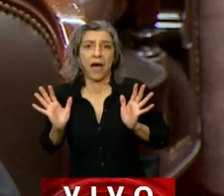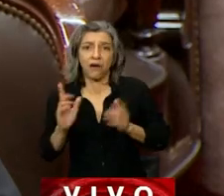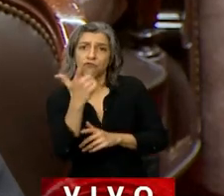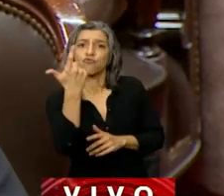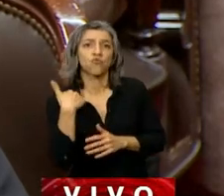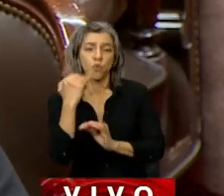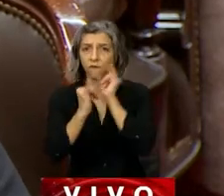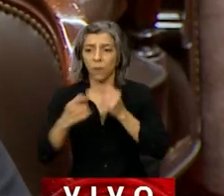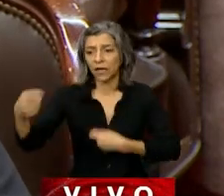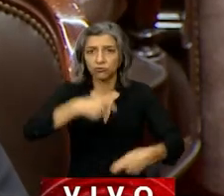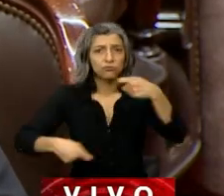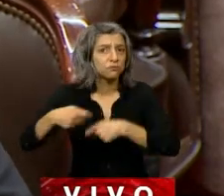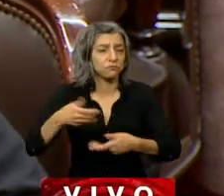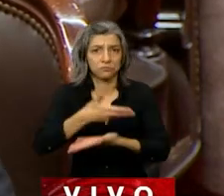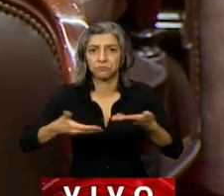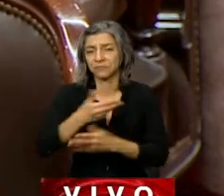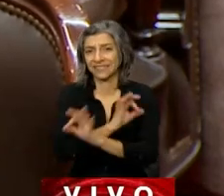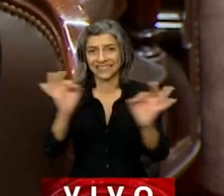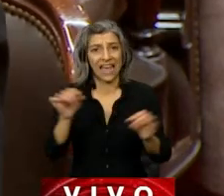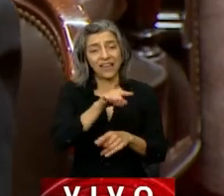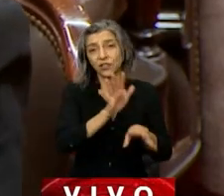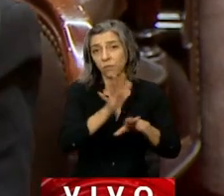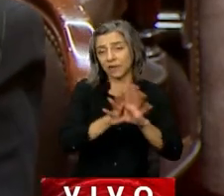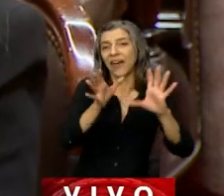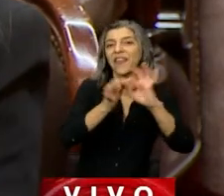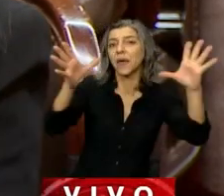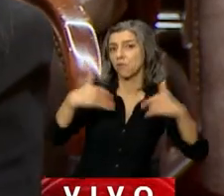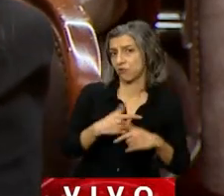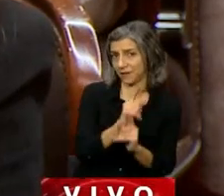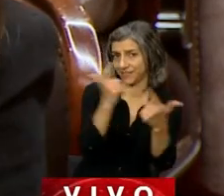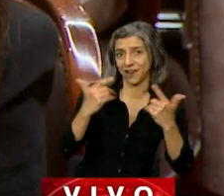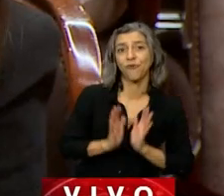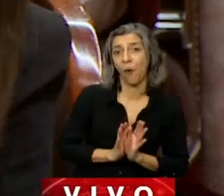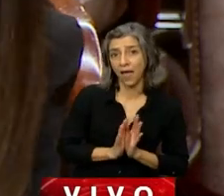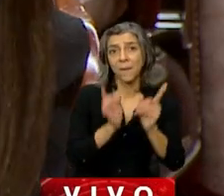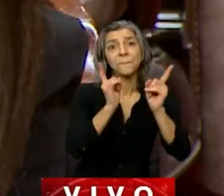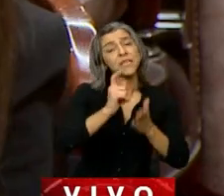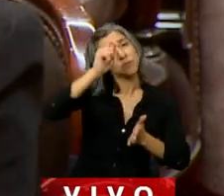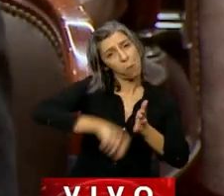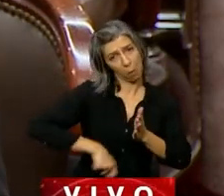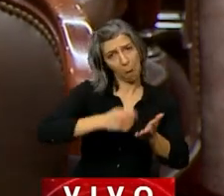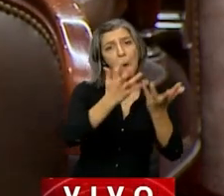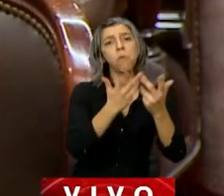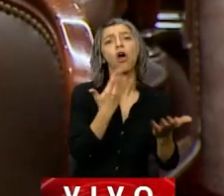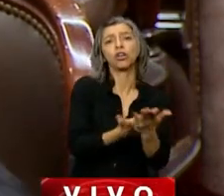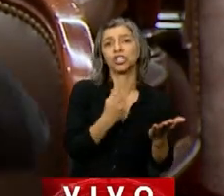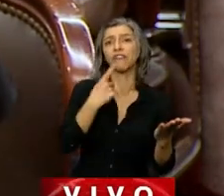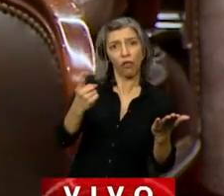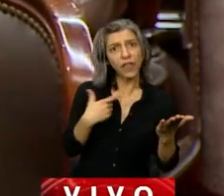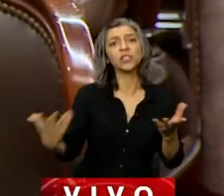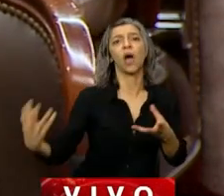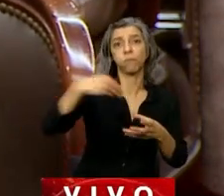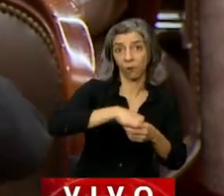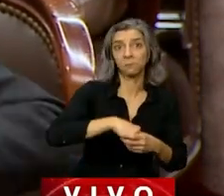con maniobras antidemocráticas, confesadas por la propia autora del proyecto, que declaró con total y absoluta impunidad,